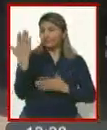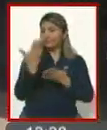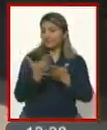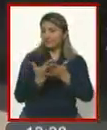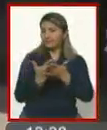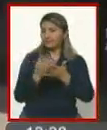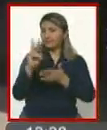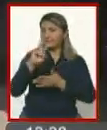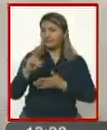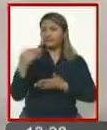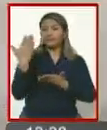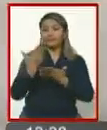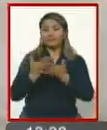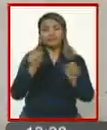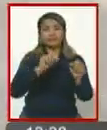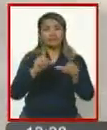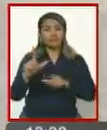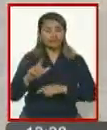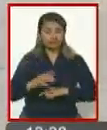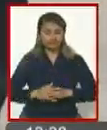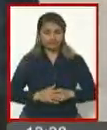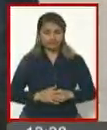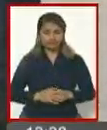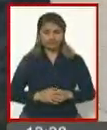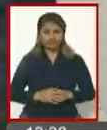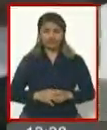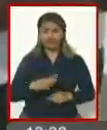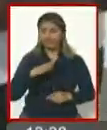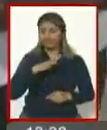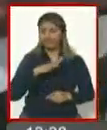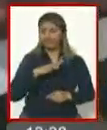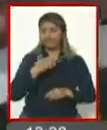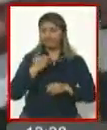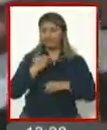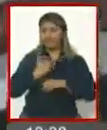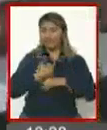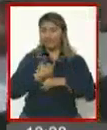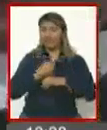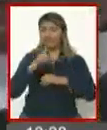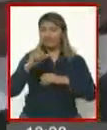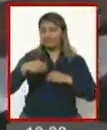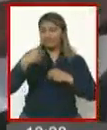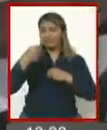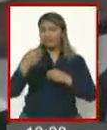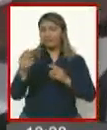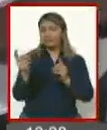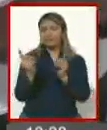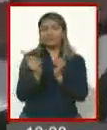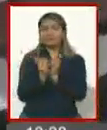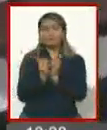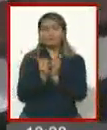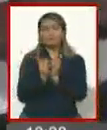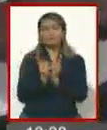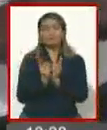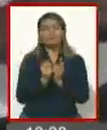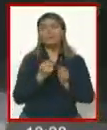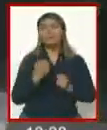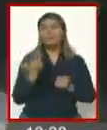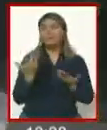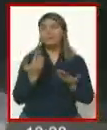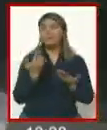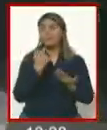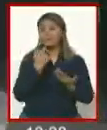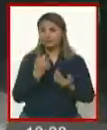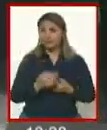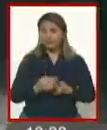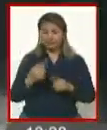y para el día viernes me dijo que iba a estar todo listo ya. Ya bueno, entonces quedamos ahí, darle la mitad y al recoger el otro tanto. Y no, pues le